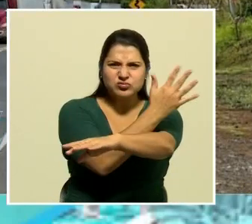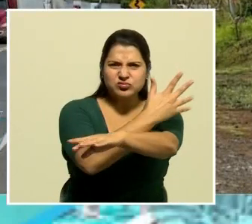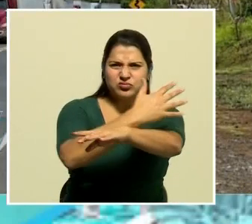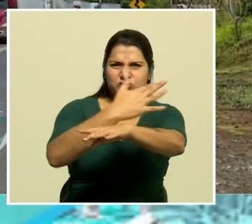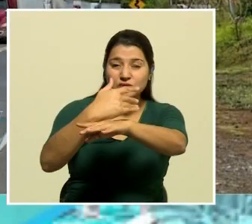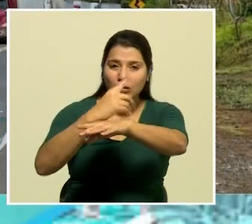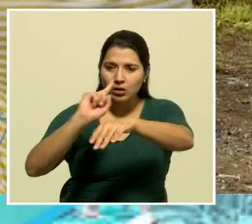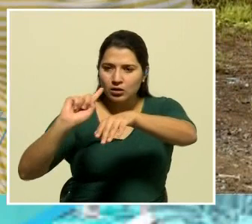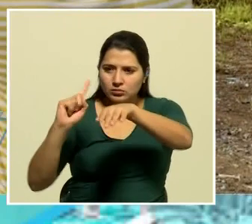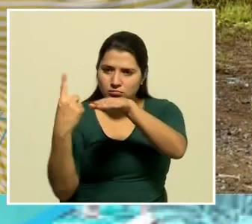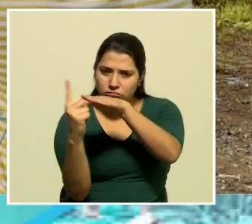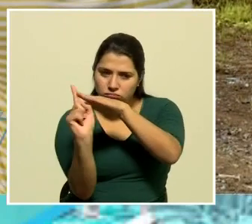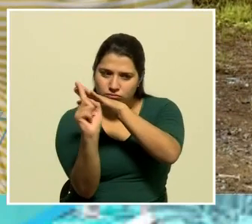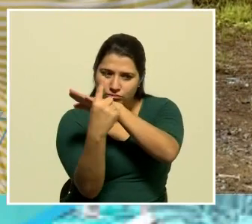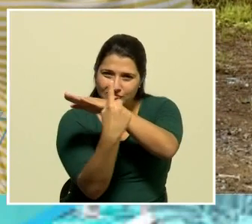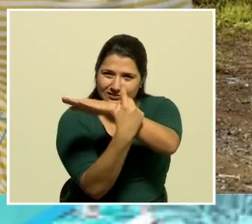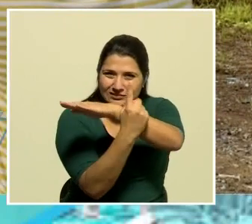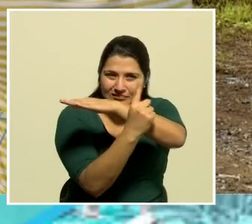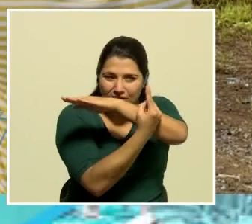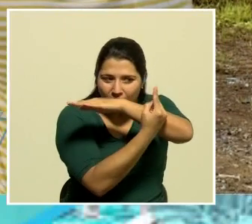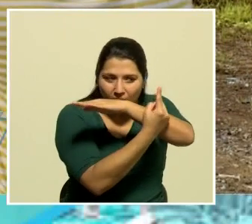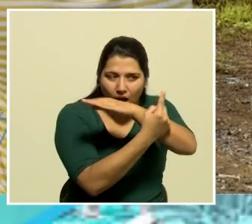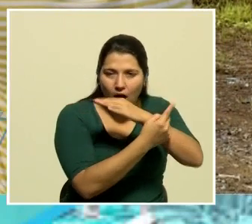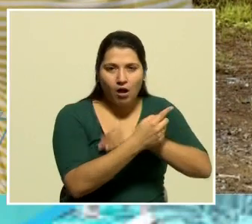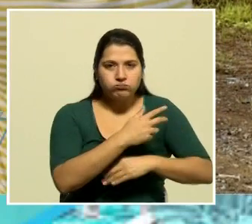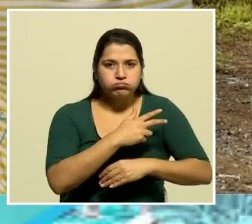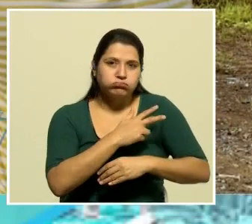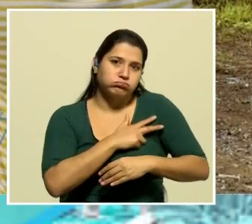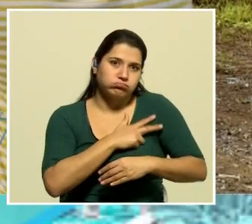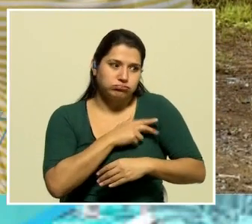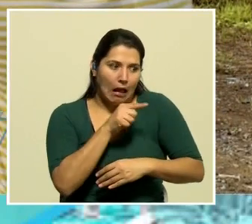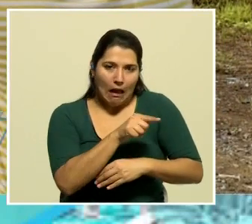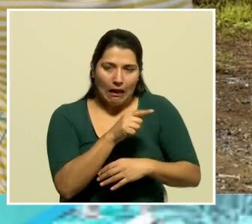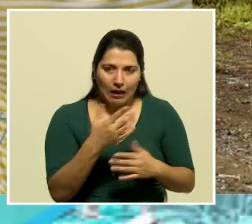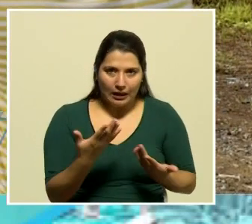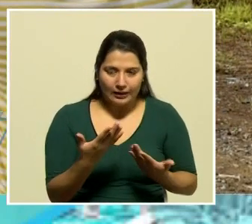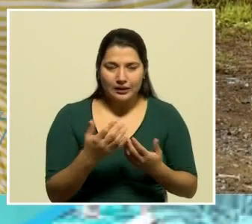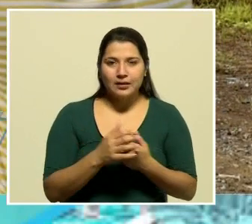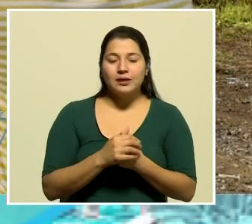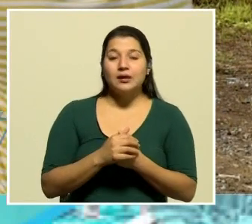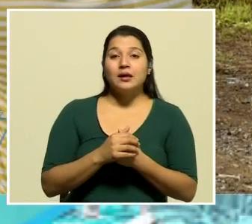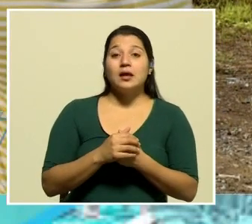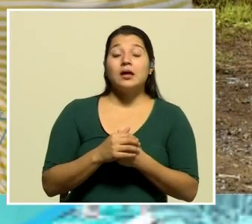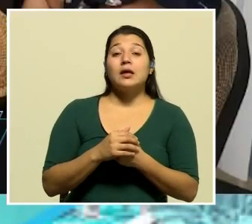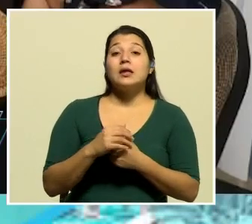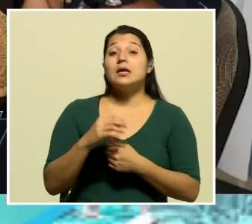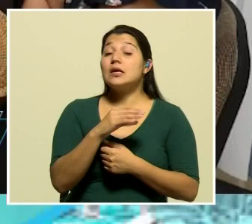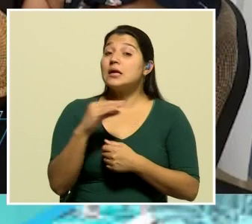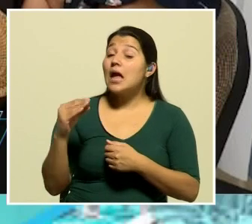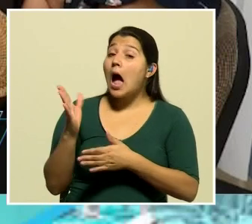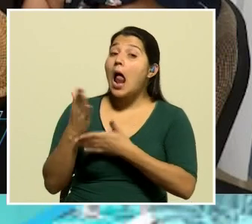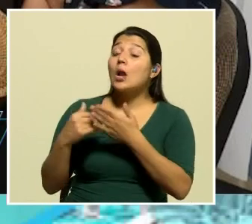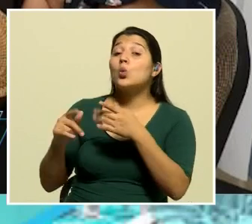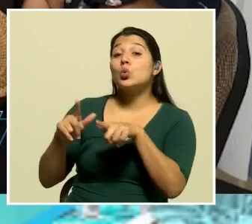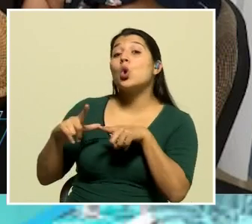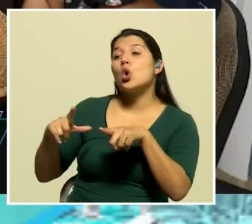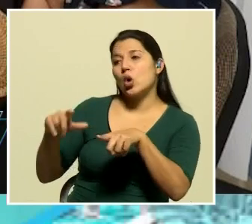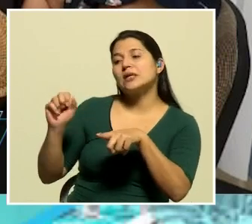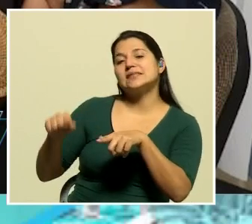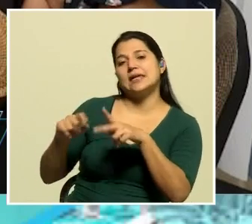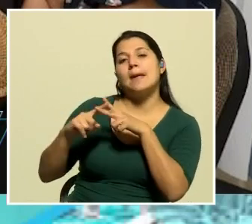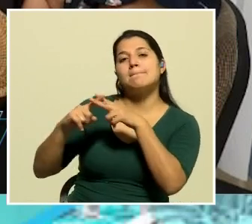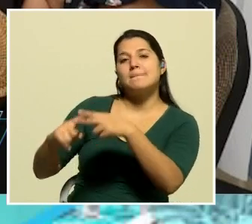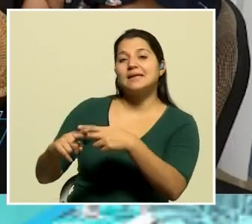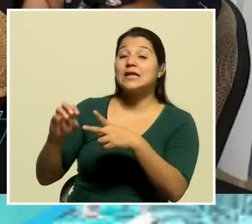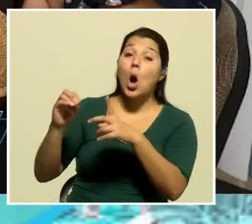que hacer sus necesidades en plena calle. En algunos lugares les prestan o les